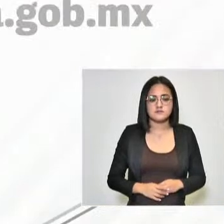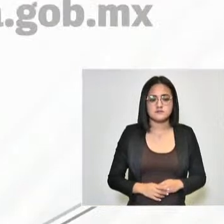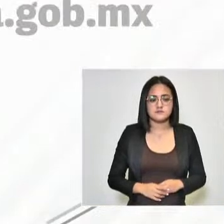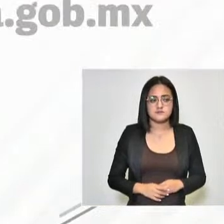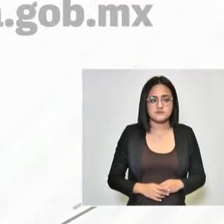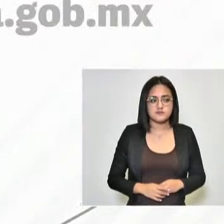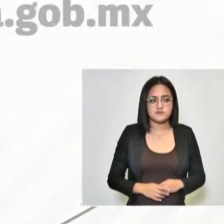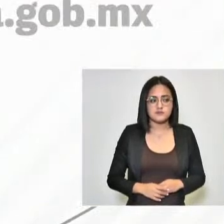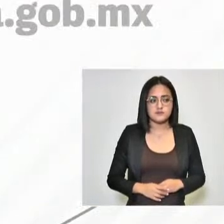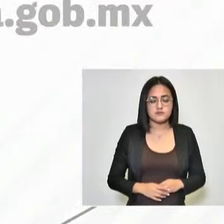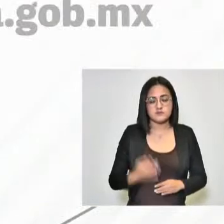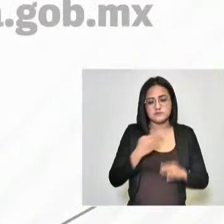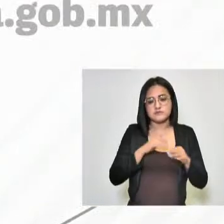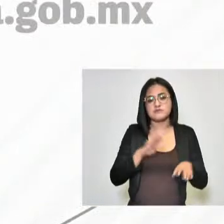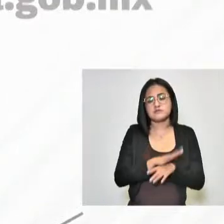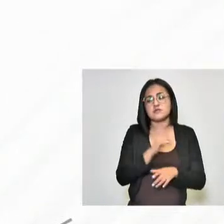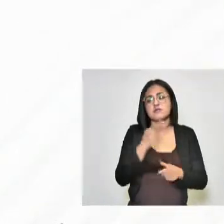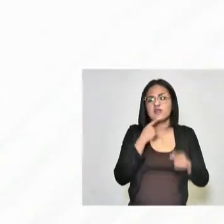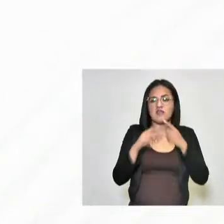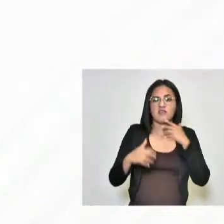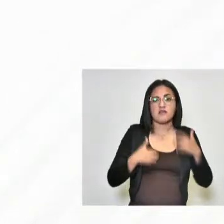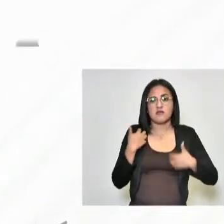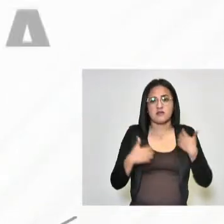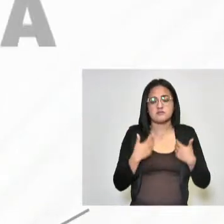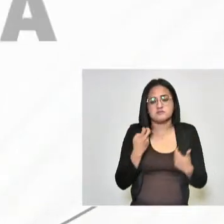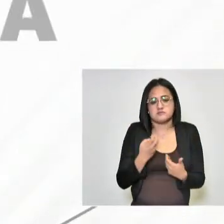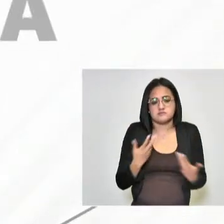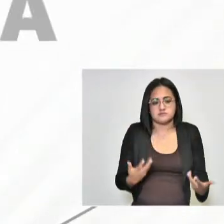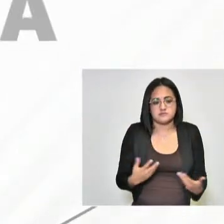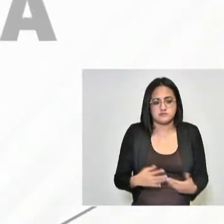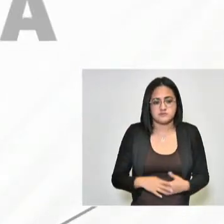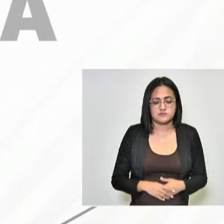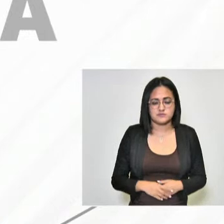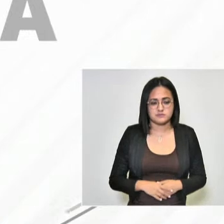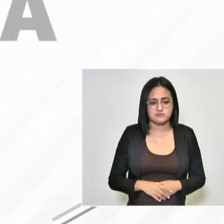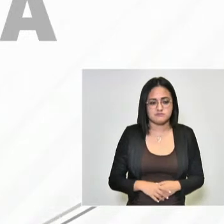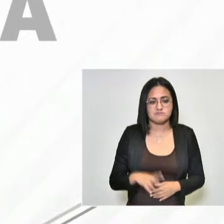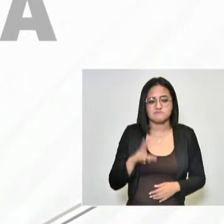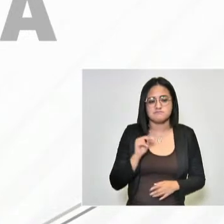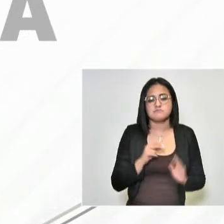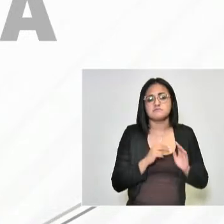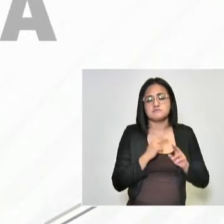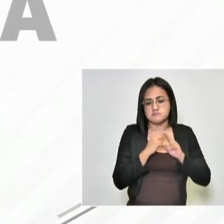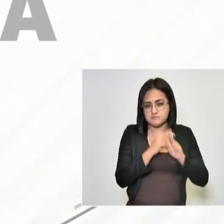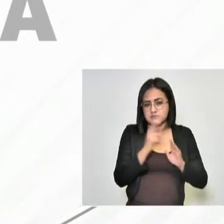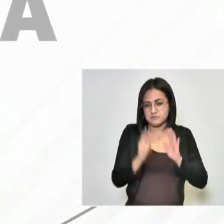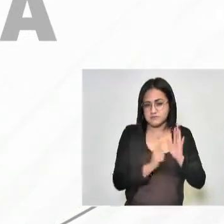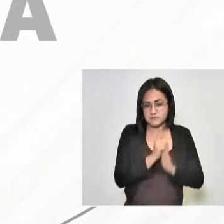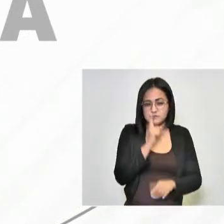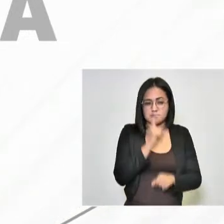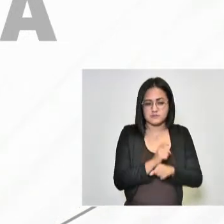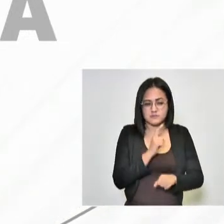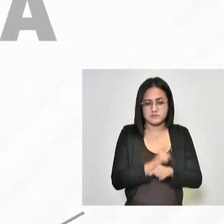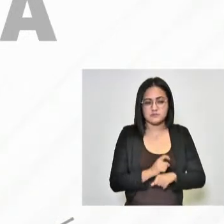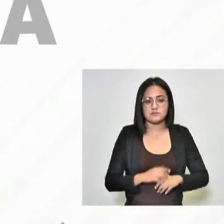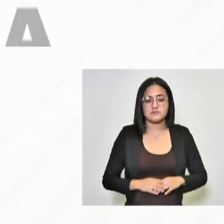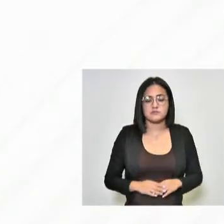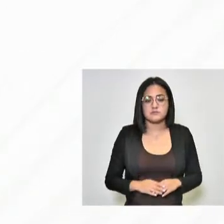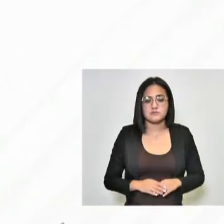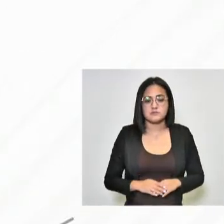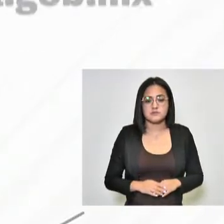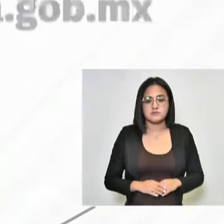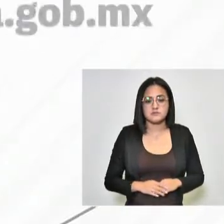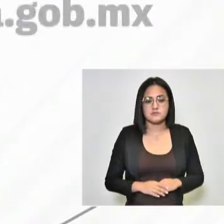Pues ahí todo lo vuelve en reclamo social, ¿verdad? No, pues no se cumple la ley primero. ¿Verdad